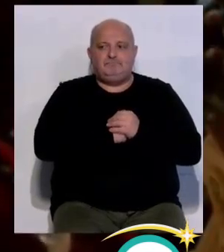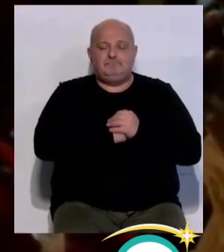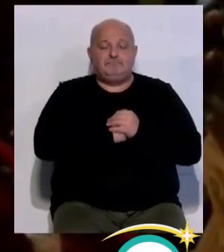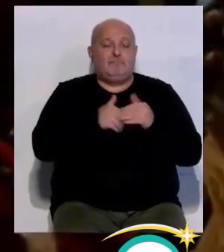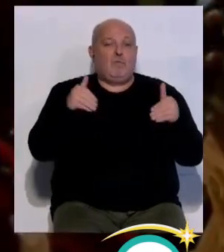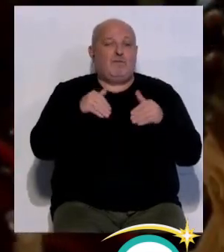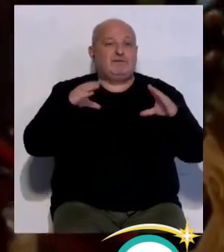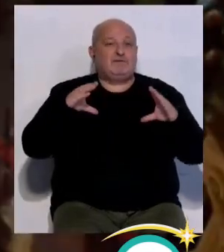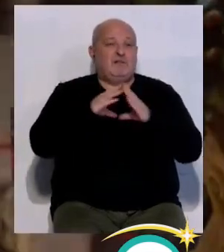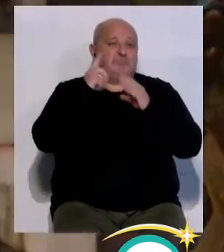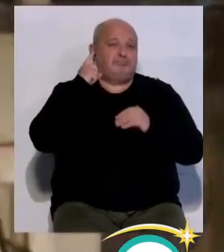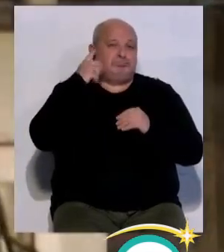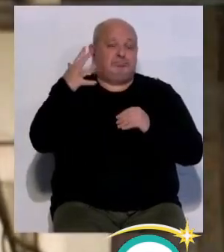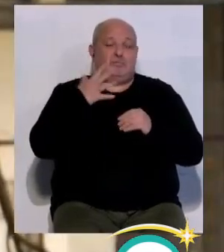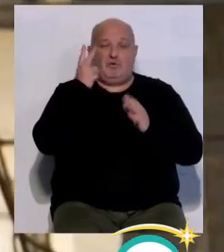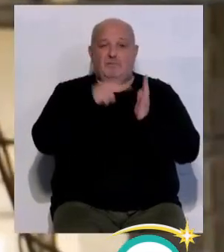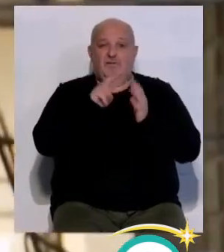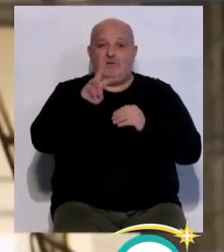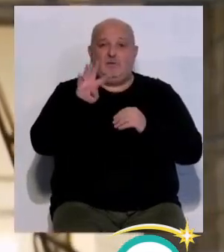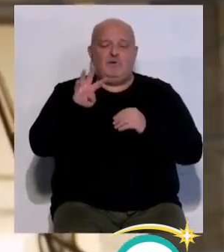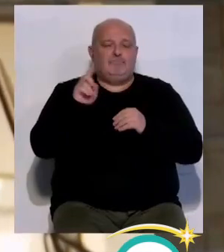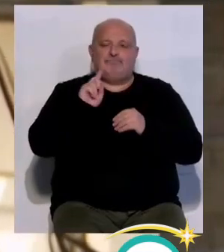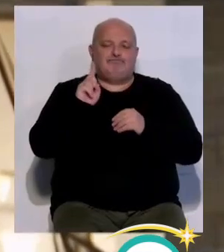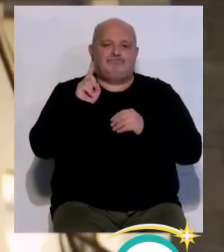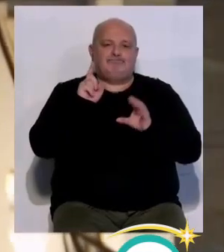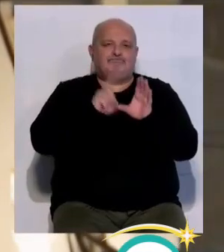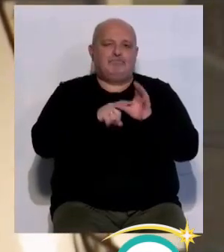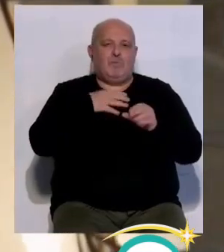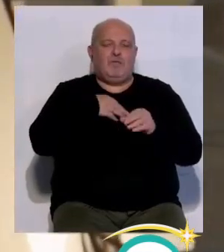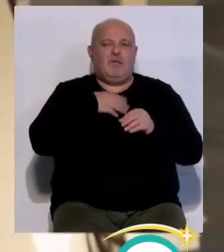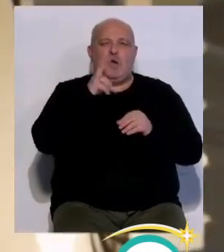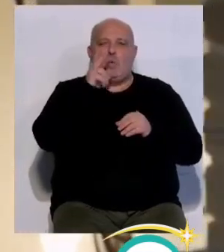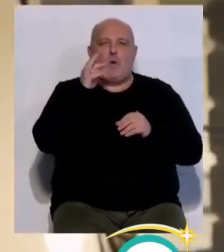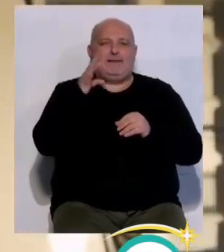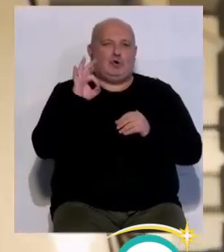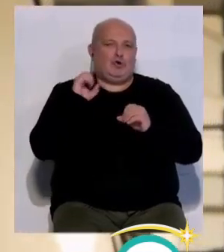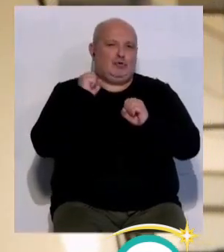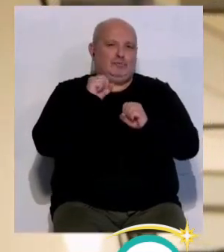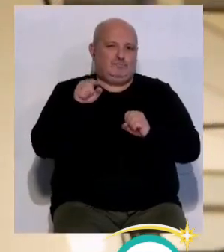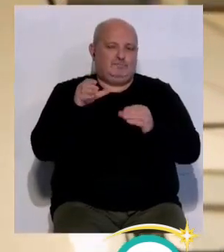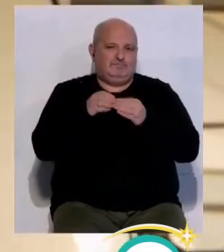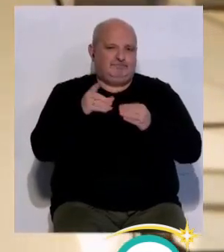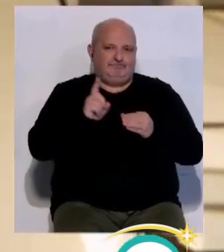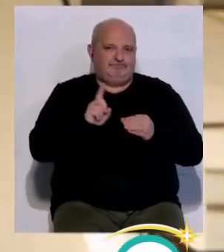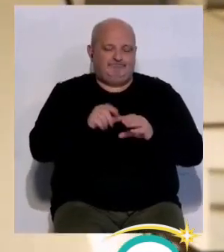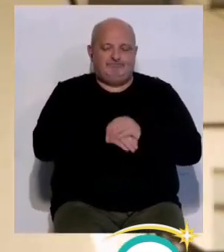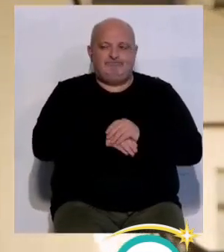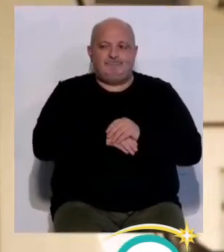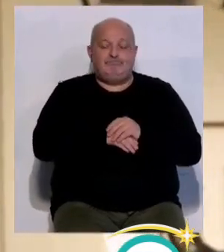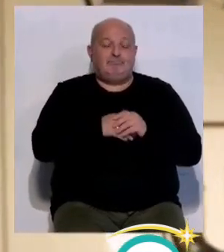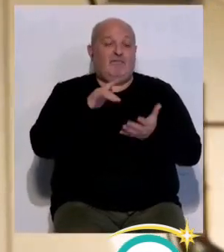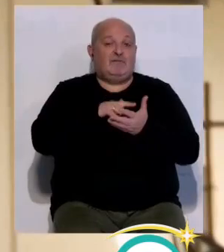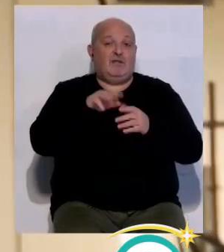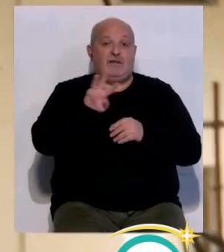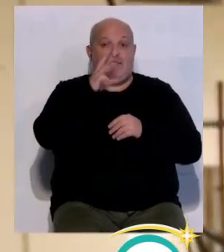El Jueves Santo gaditano de 2024 no contará en las calles de la ciudad con la hermandad de la oración en el huerto. A fecha